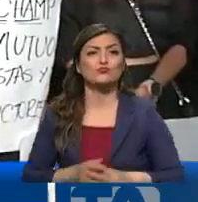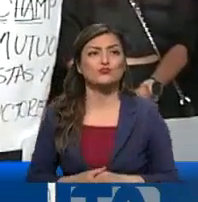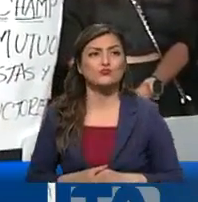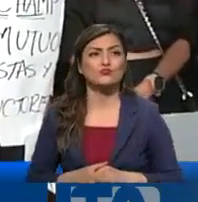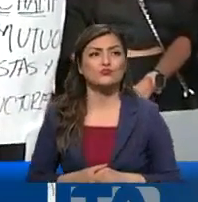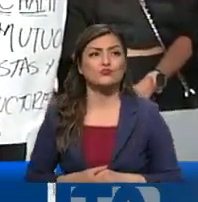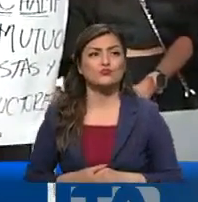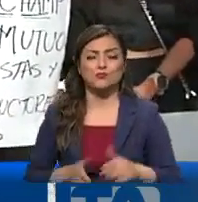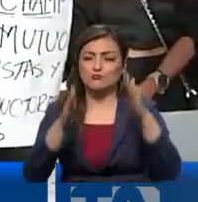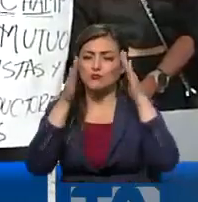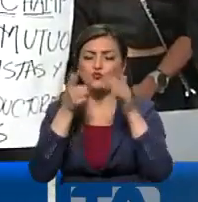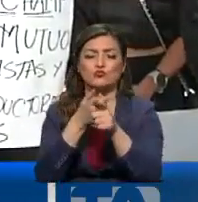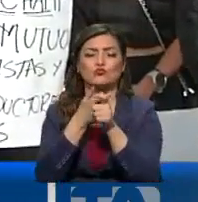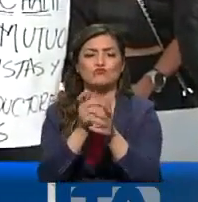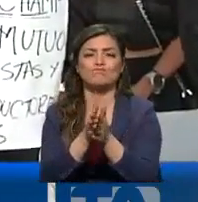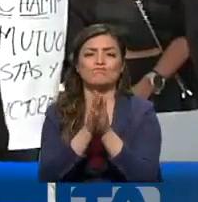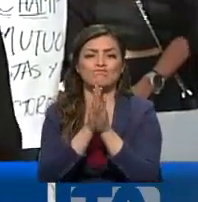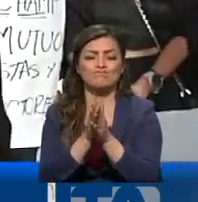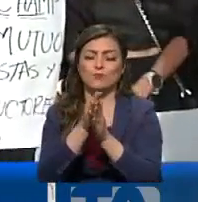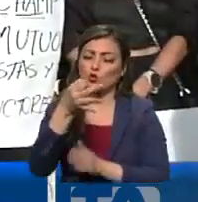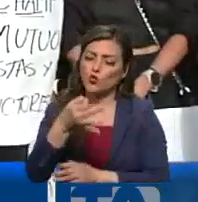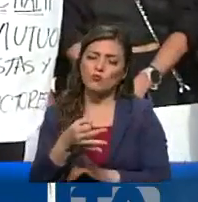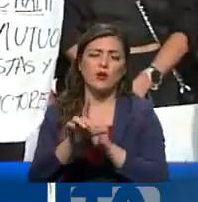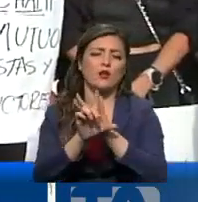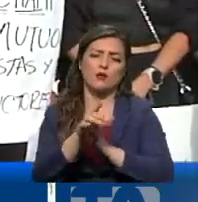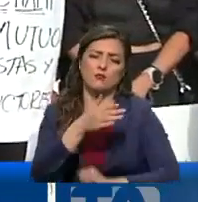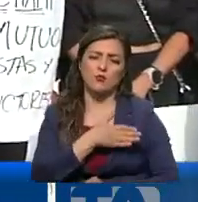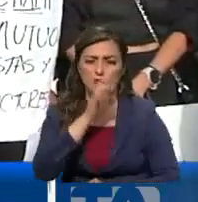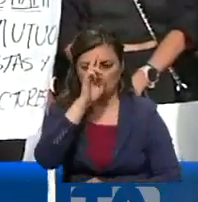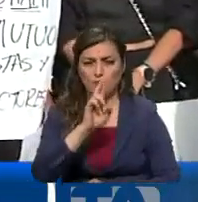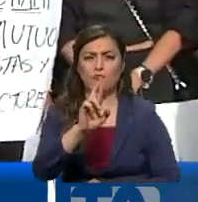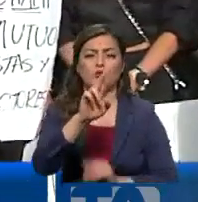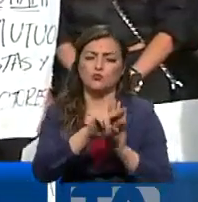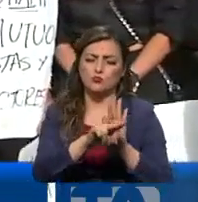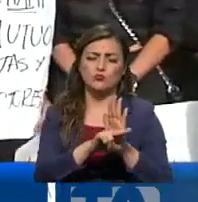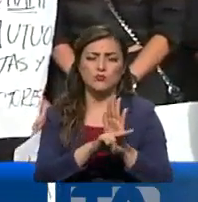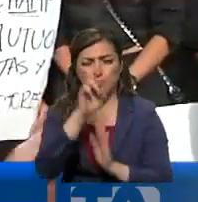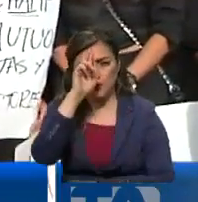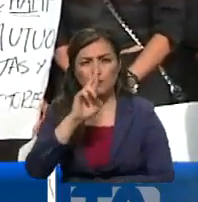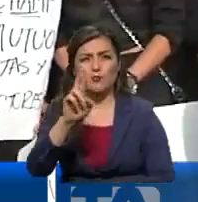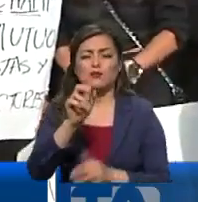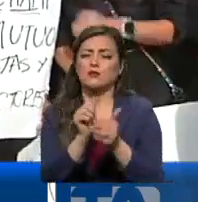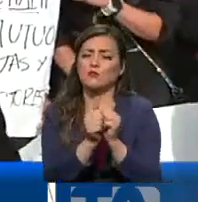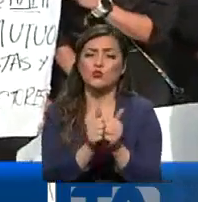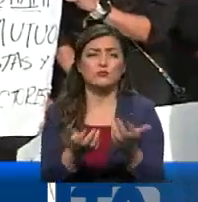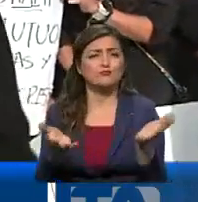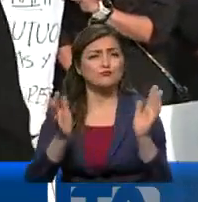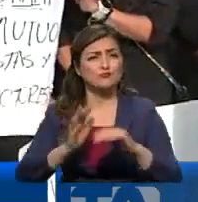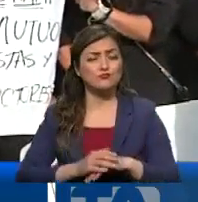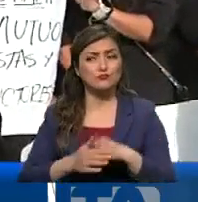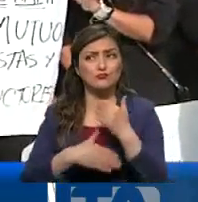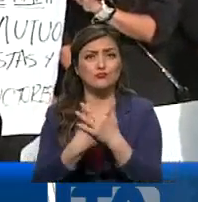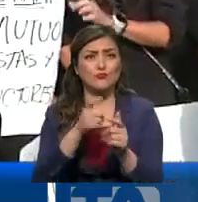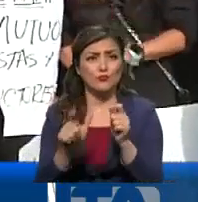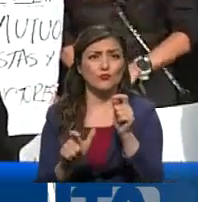llamado urgente a atender estos pedidos y hacer que se cumplan las leyes, que se respeten las normas y que se respete a los deportistas y a todas